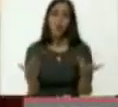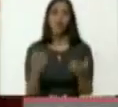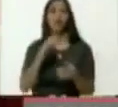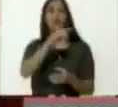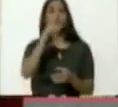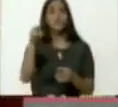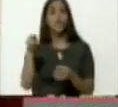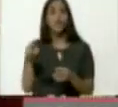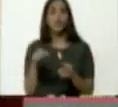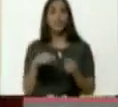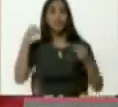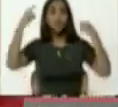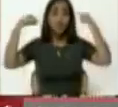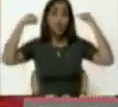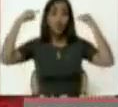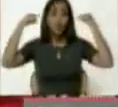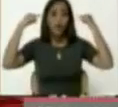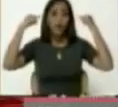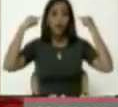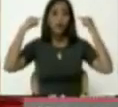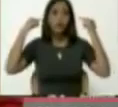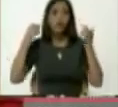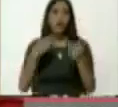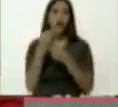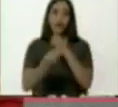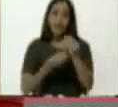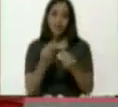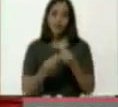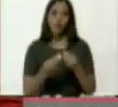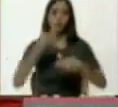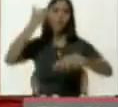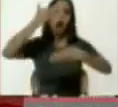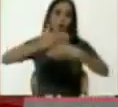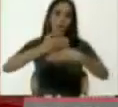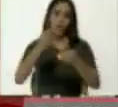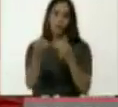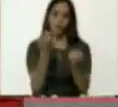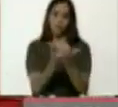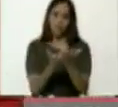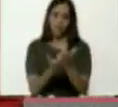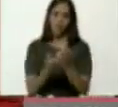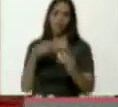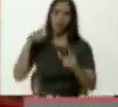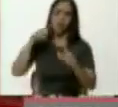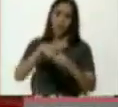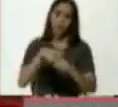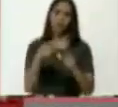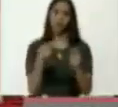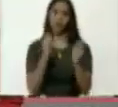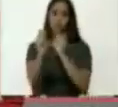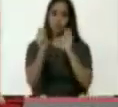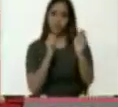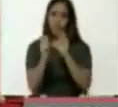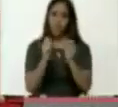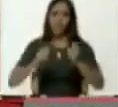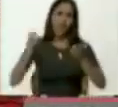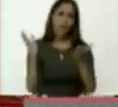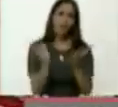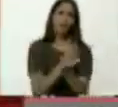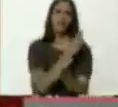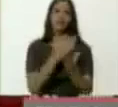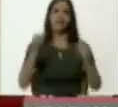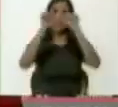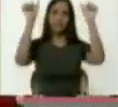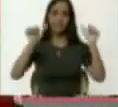en medio de su locura, han generado bloqueo financiero, persecución financiera, que nos saquen del sistema SWIFT